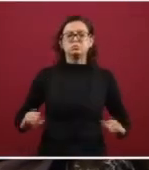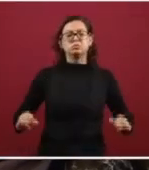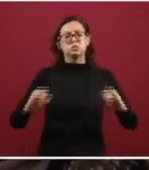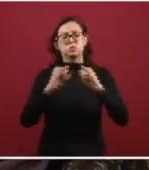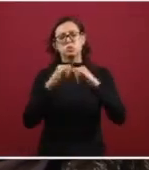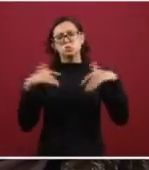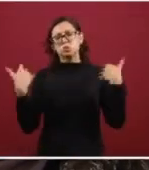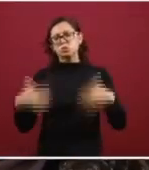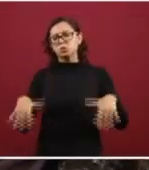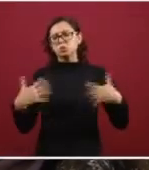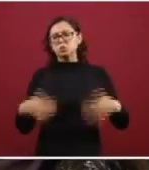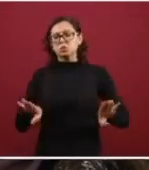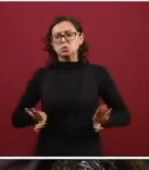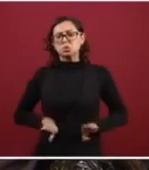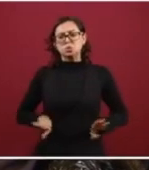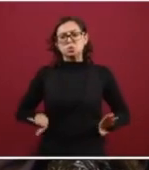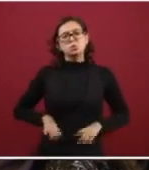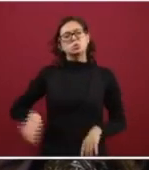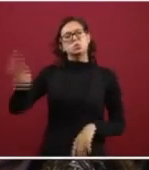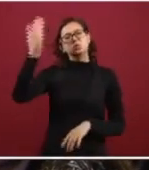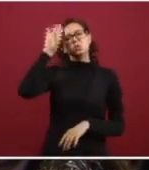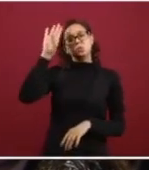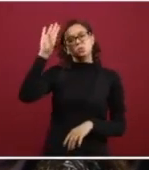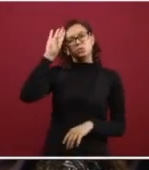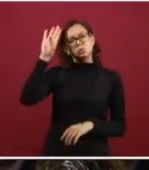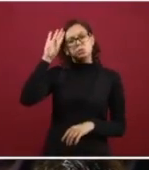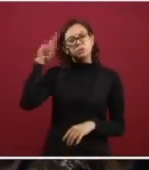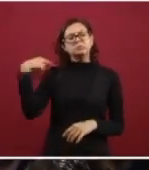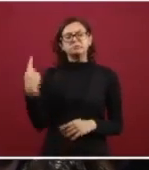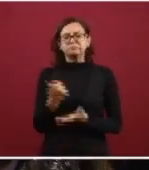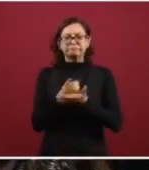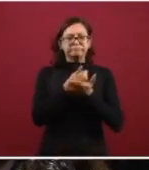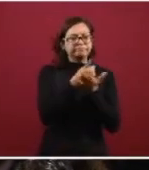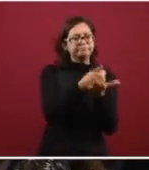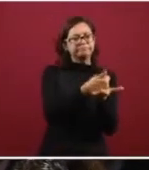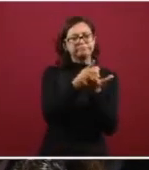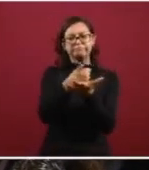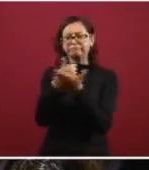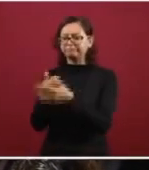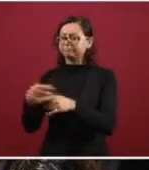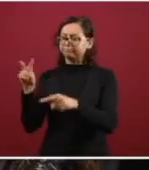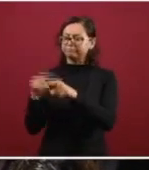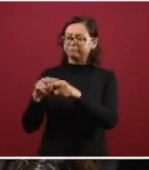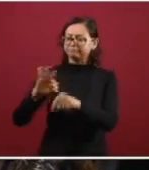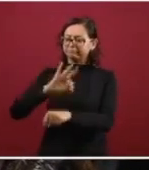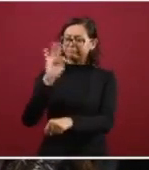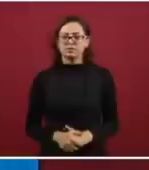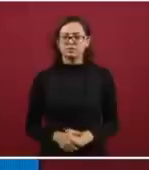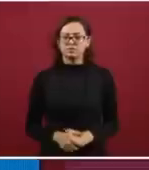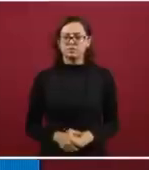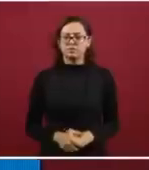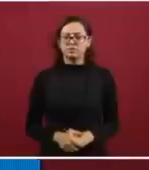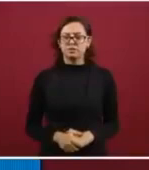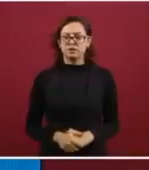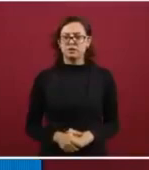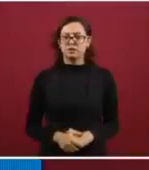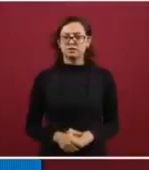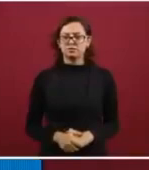distinguieron por su aportación en el ámbito de la protección civil.